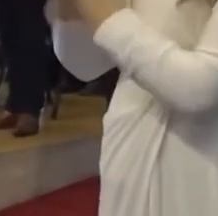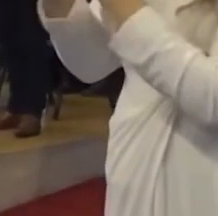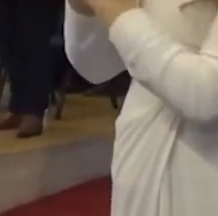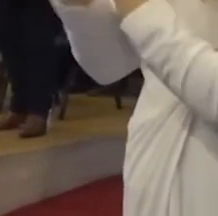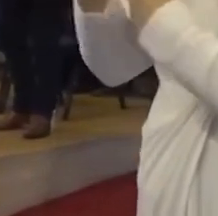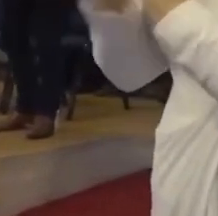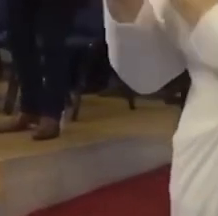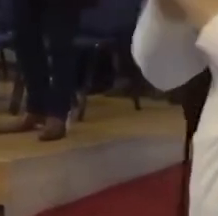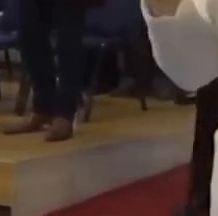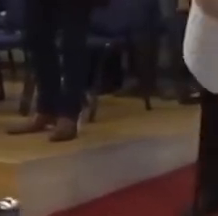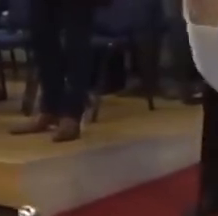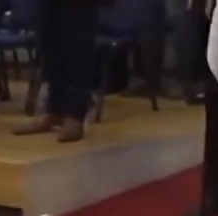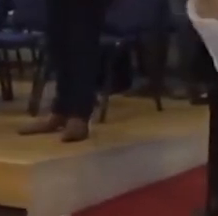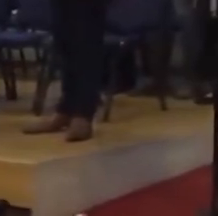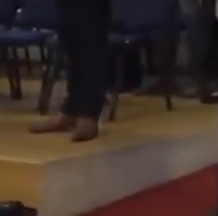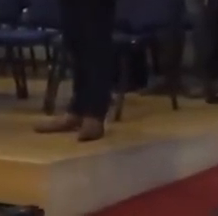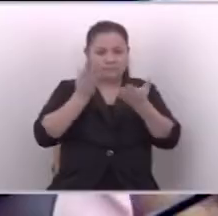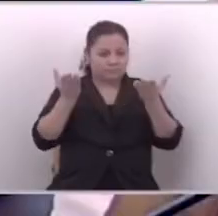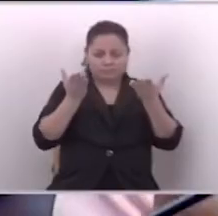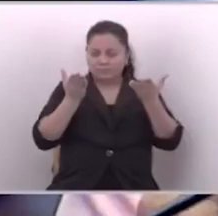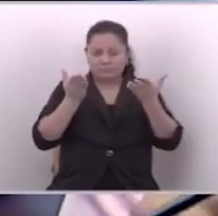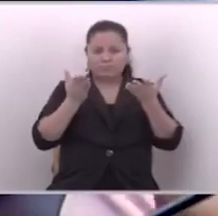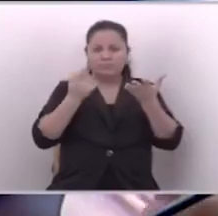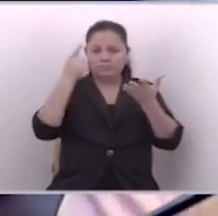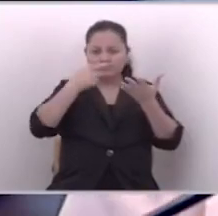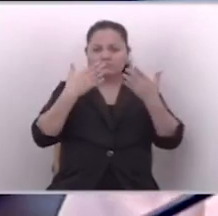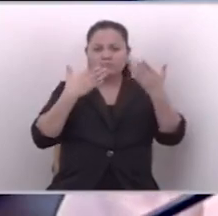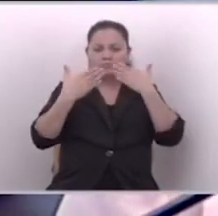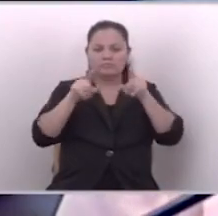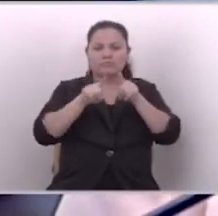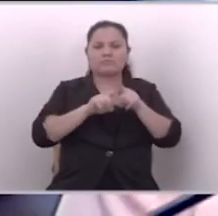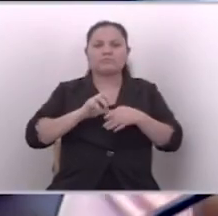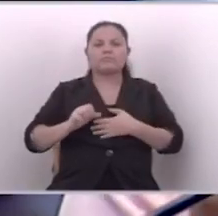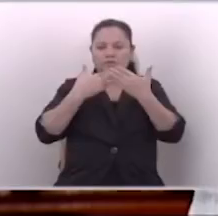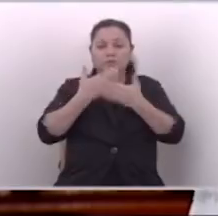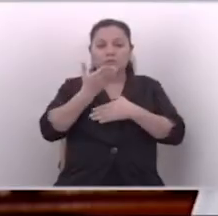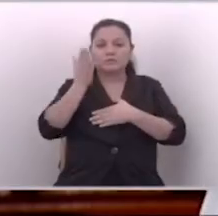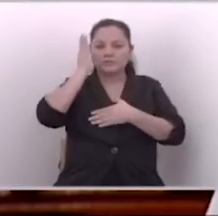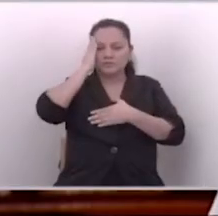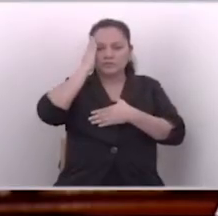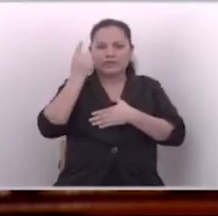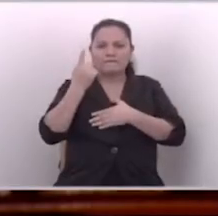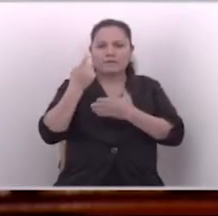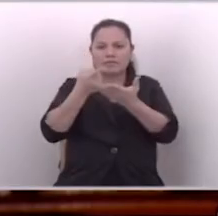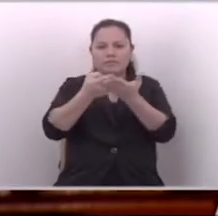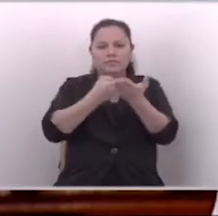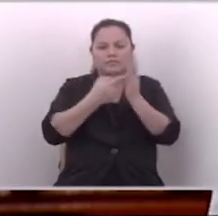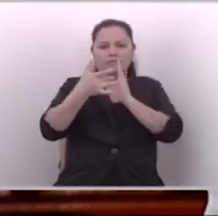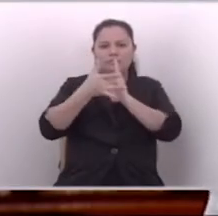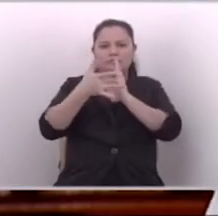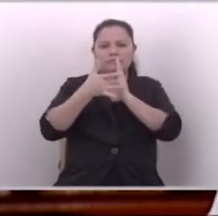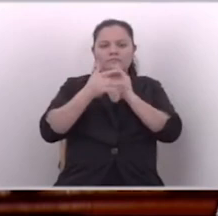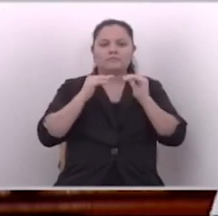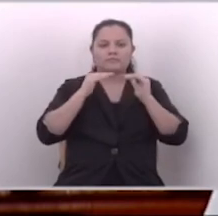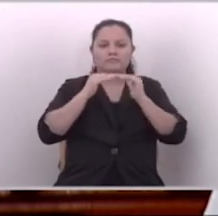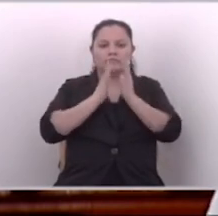Los diputados del partido oficial celebraron la aprobación, pero la oposición mostró su descontento. La falta de debate técnico y